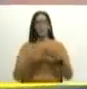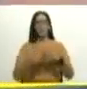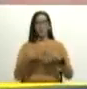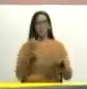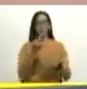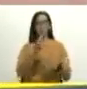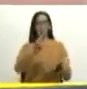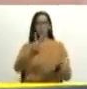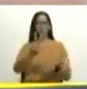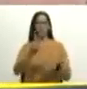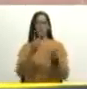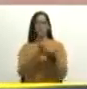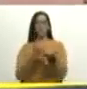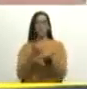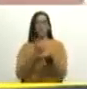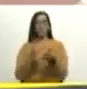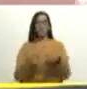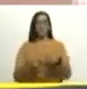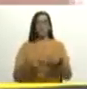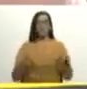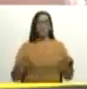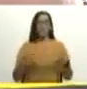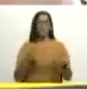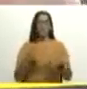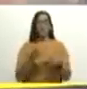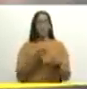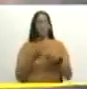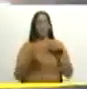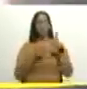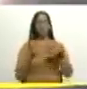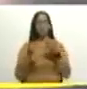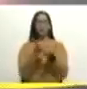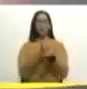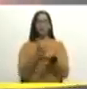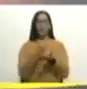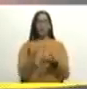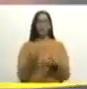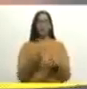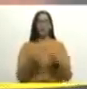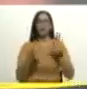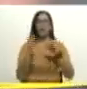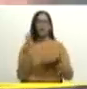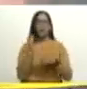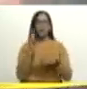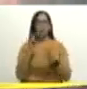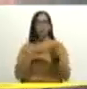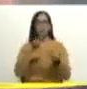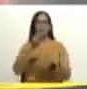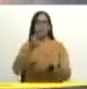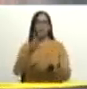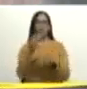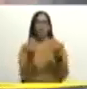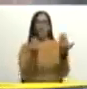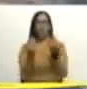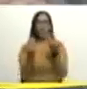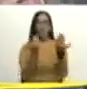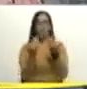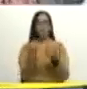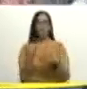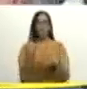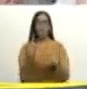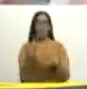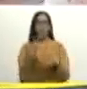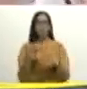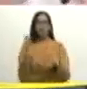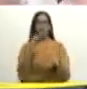el farmacéutico. Crecimiento de la producción farmacéutica en el primer semestre de 2023 comparado con el primer semestre